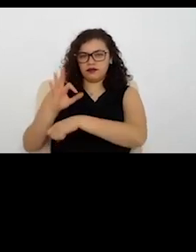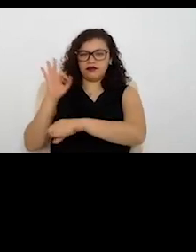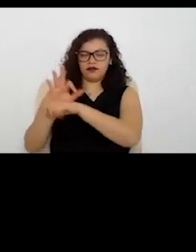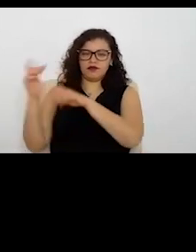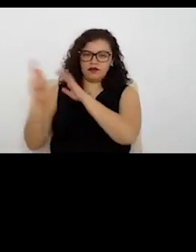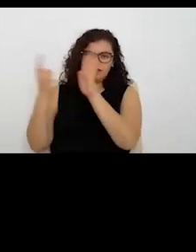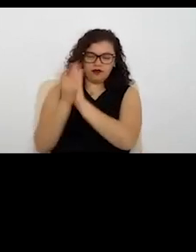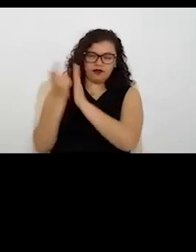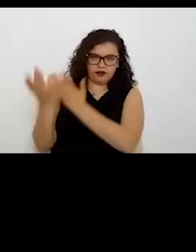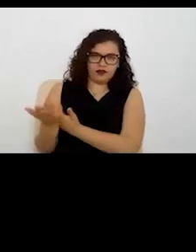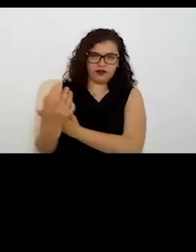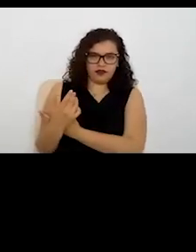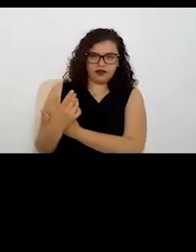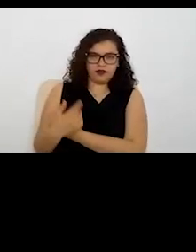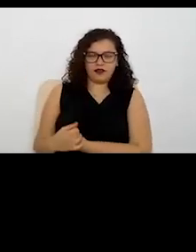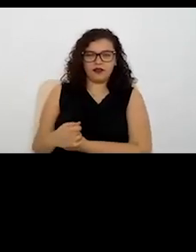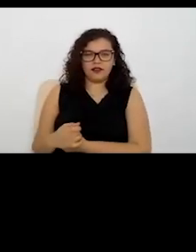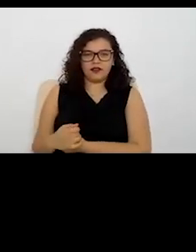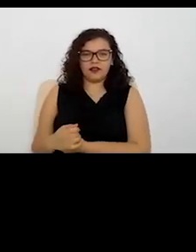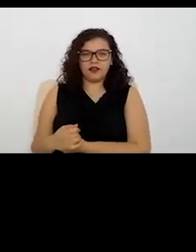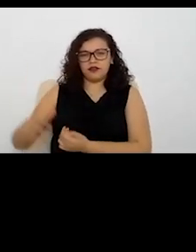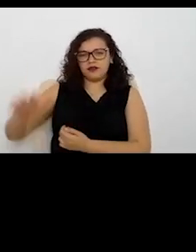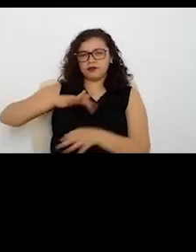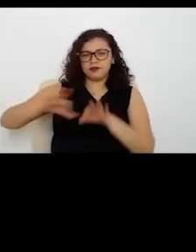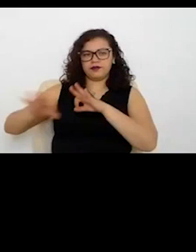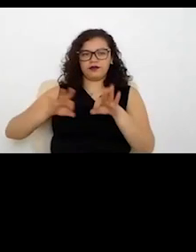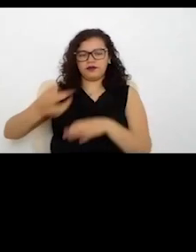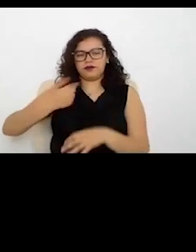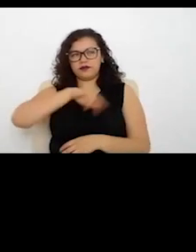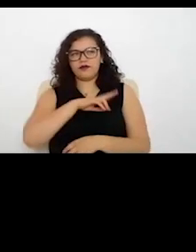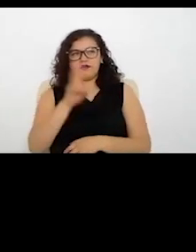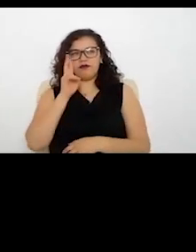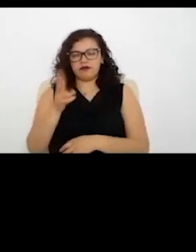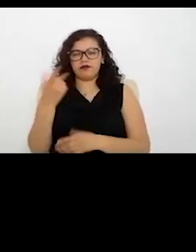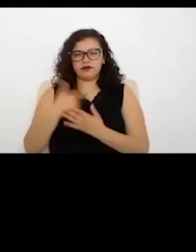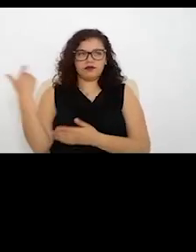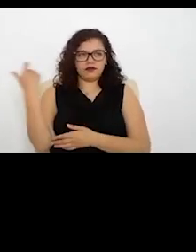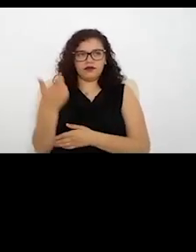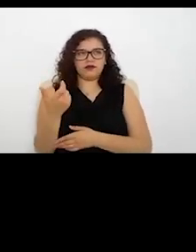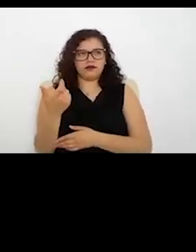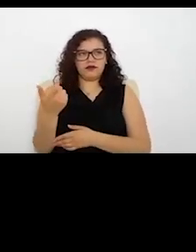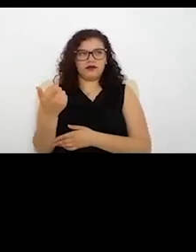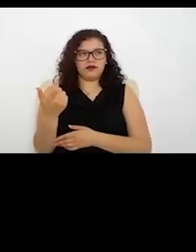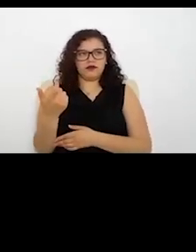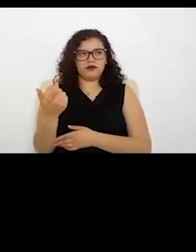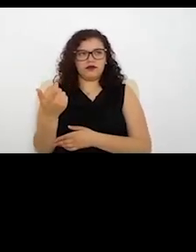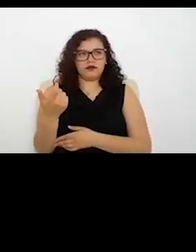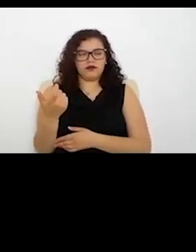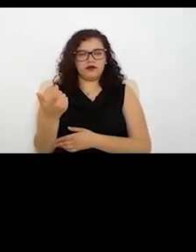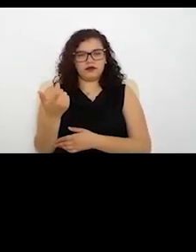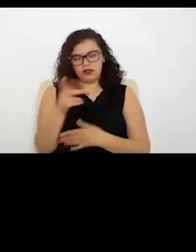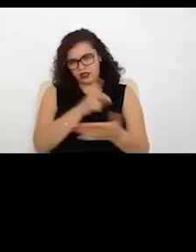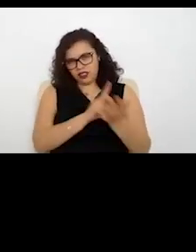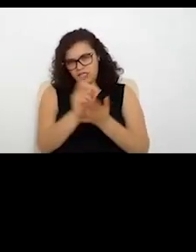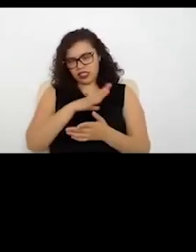ley de mínimos al trabajador, justamente vemos que el salario es justamente uno de los derechos que